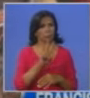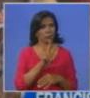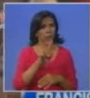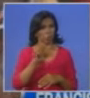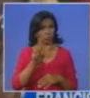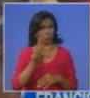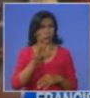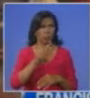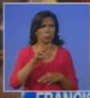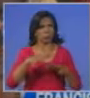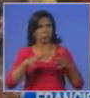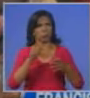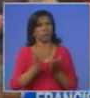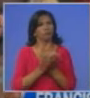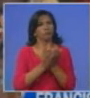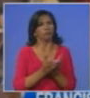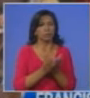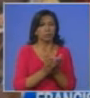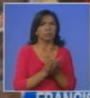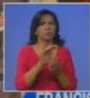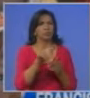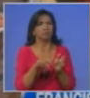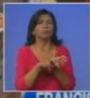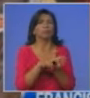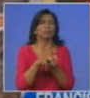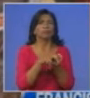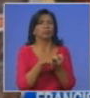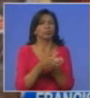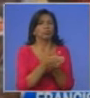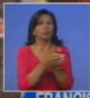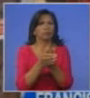en ese barco, y algunos dicen que